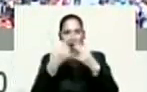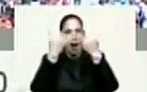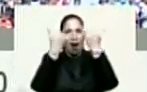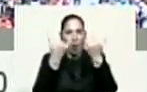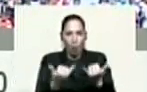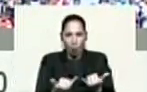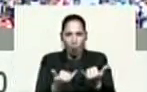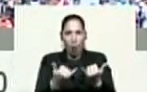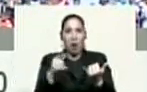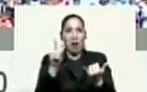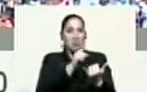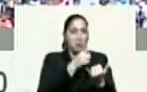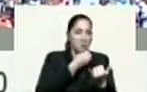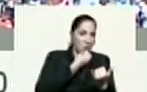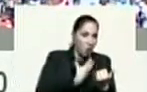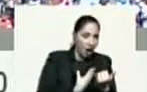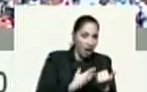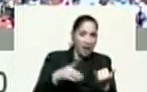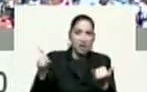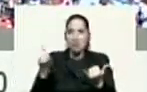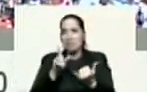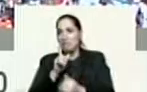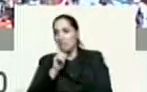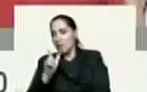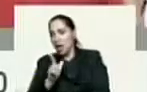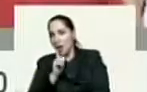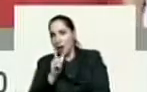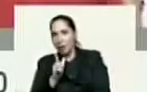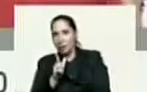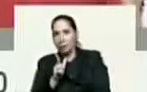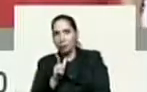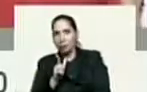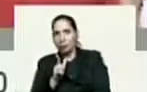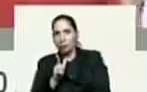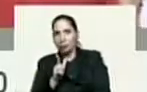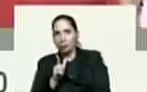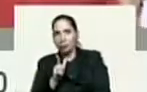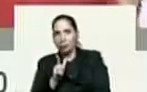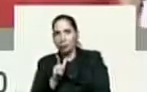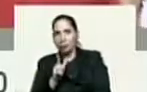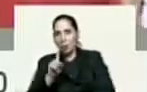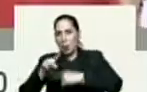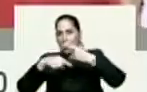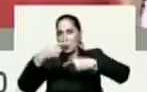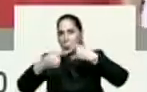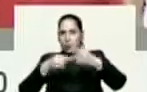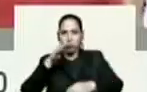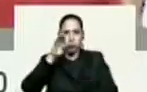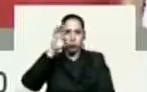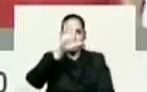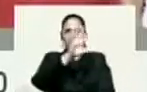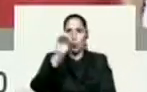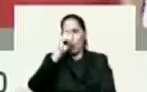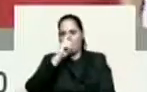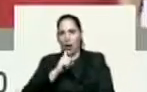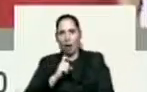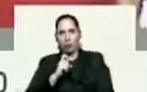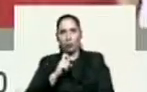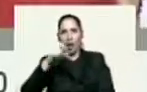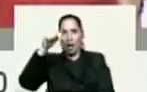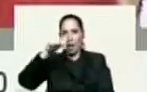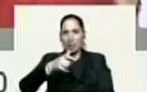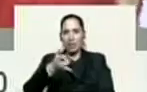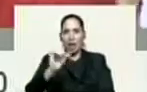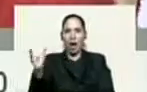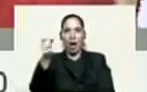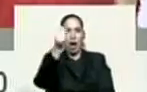por las buenas ni por las malas. Dentro de 50 años, aquí habrá un